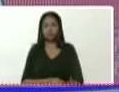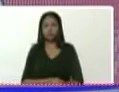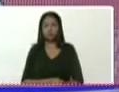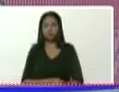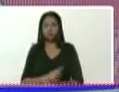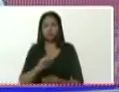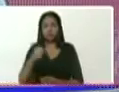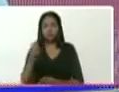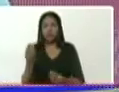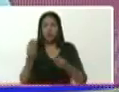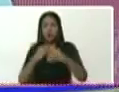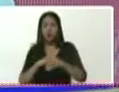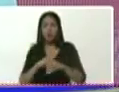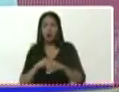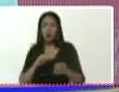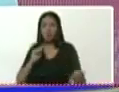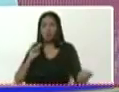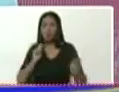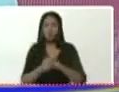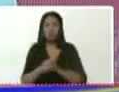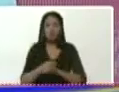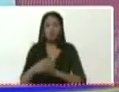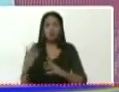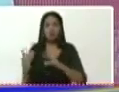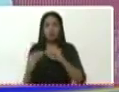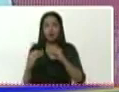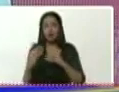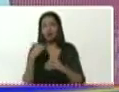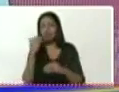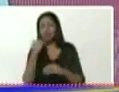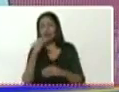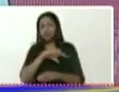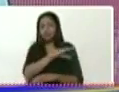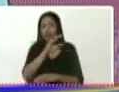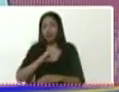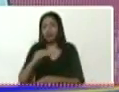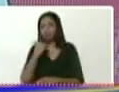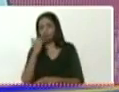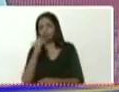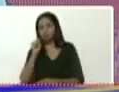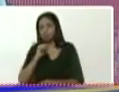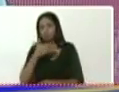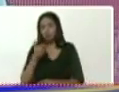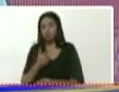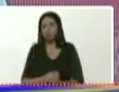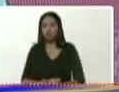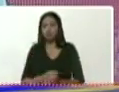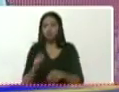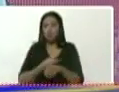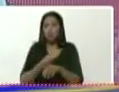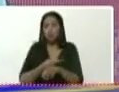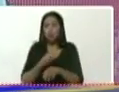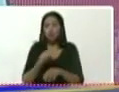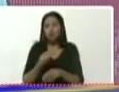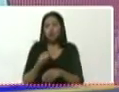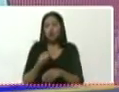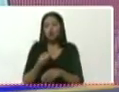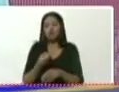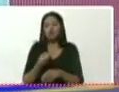luego se propuso trasladar esos diálogos más cerca, aquí en el Caribe, y el gobierno de Barbados